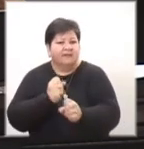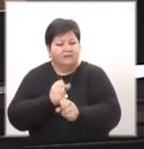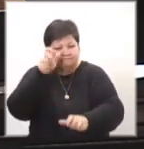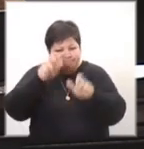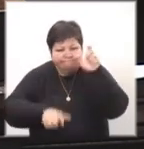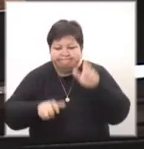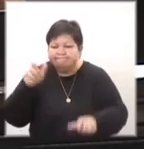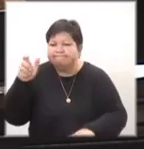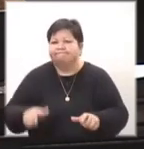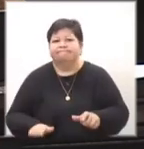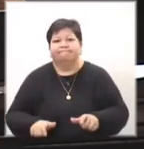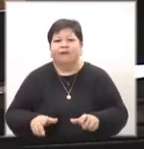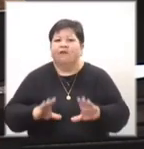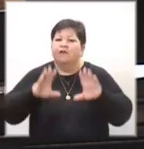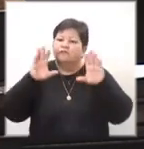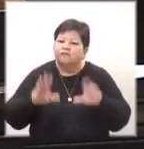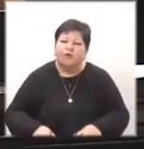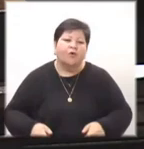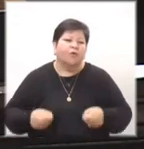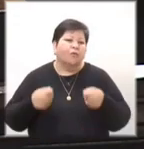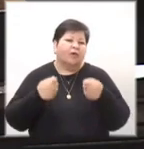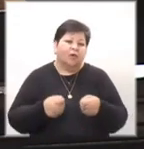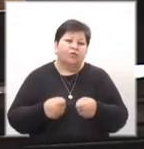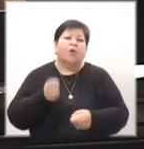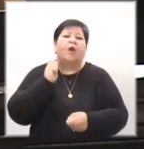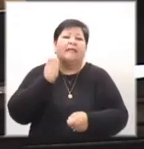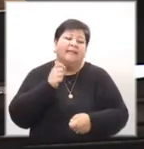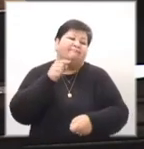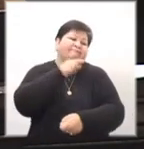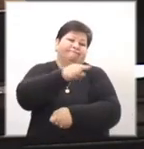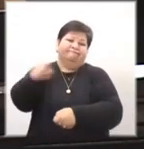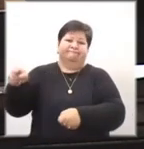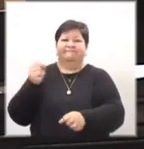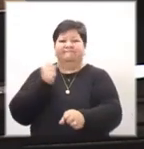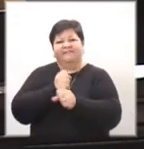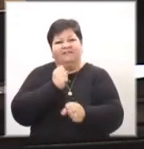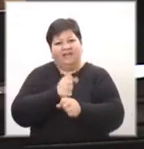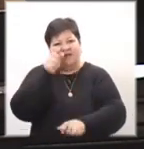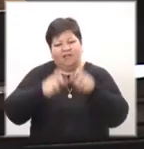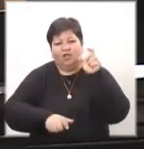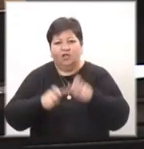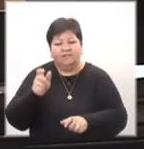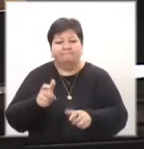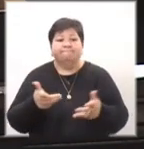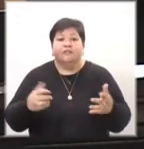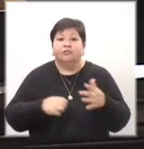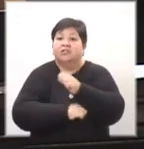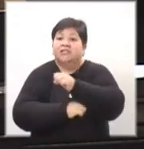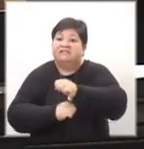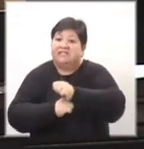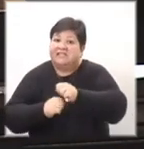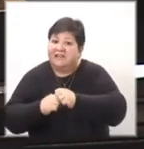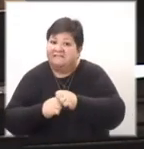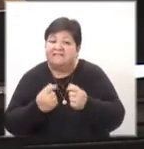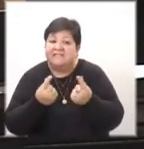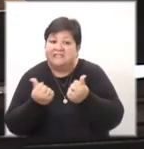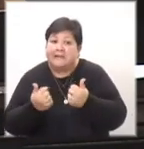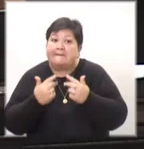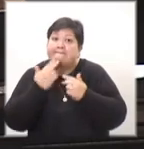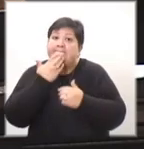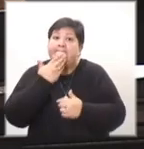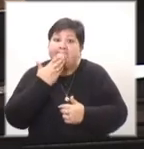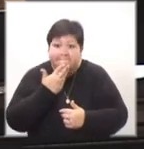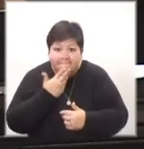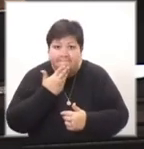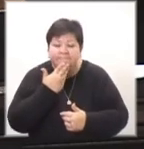carga todo el costo de la misma sobre ellos, pone en duda la sostenibilidad financiera y generará nuevos problemas